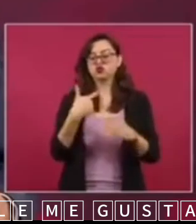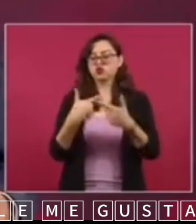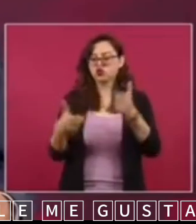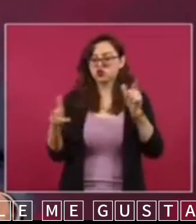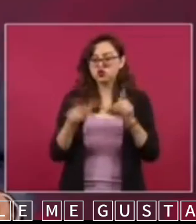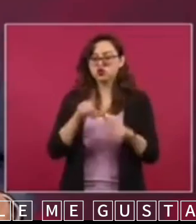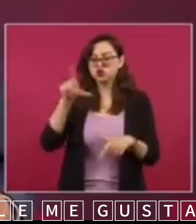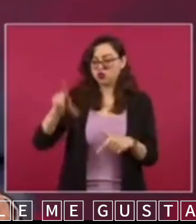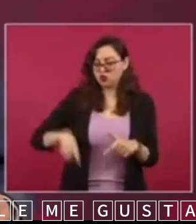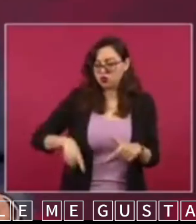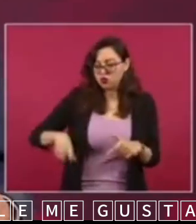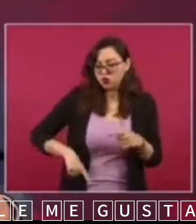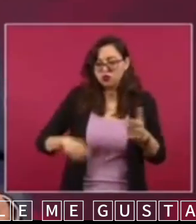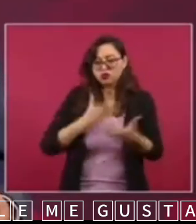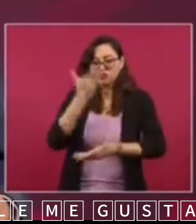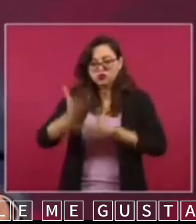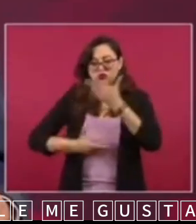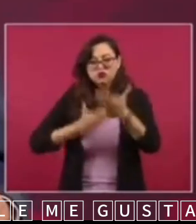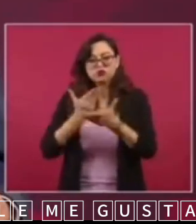70% mujeres.